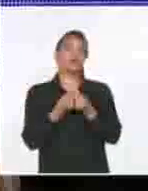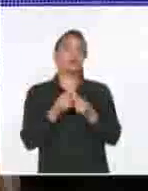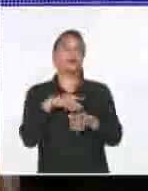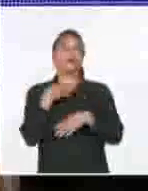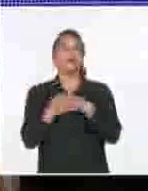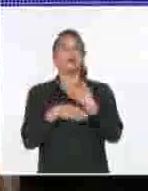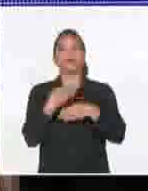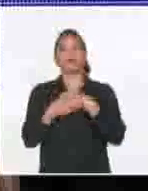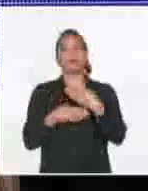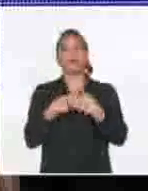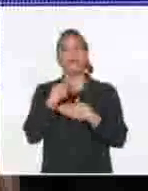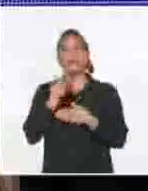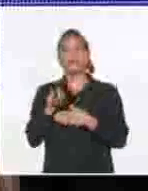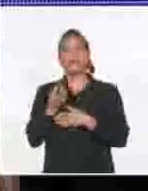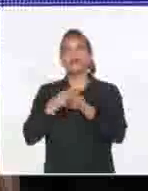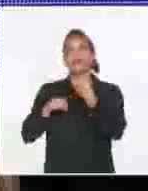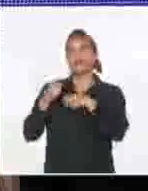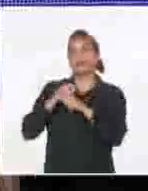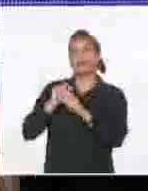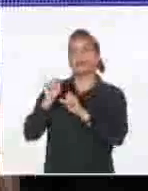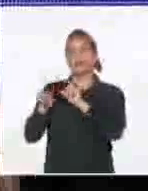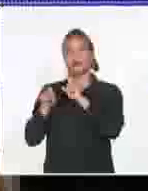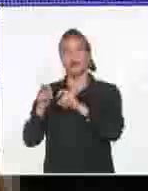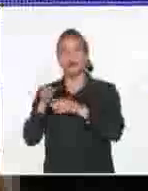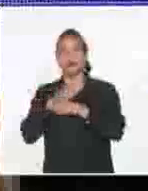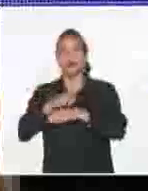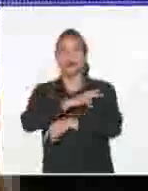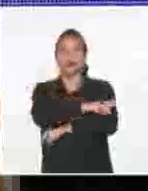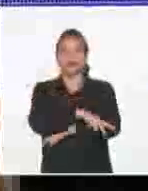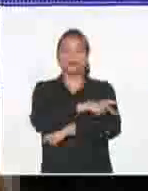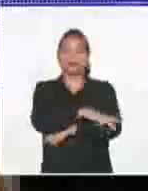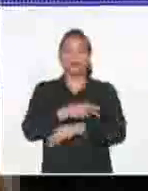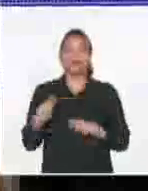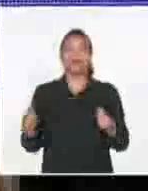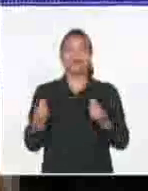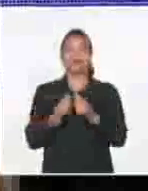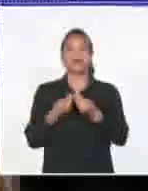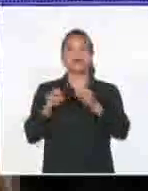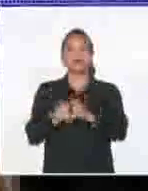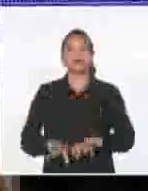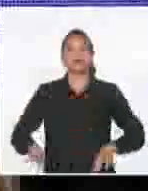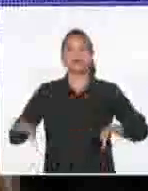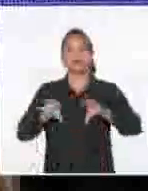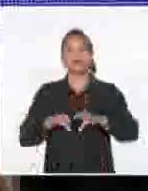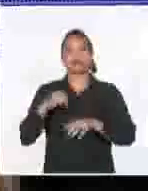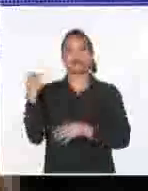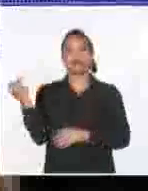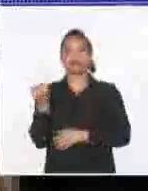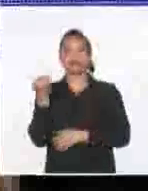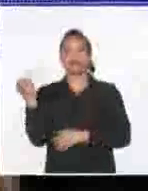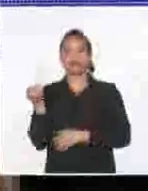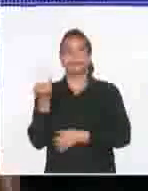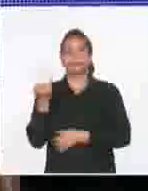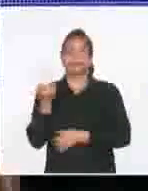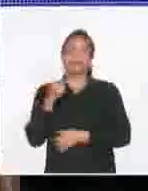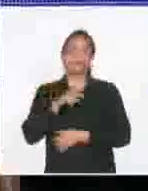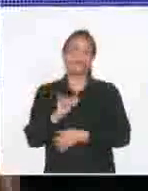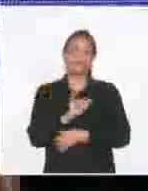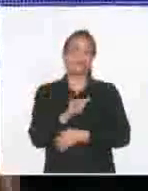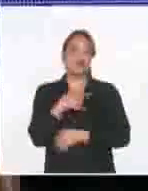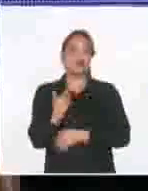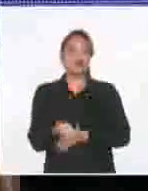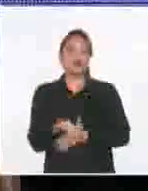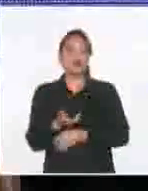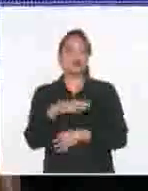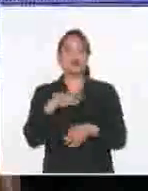de gestión económica, junto a la crisis sistémica internacional y a los